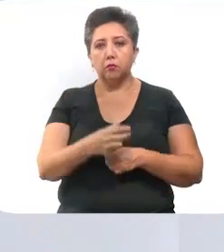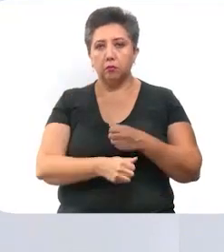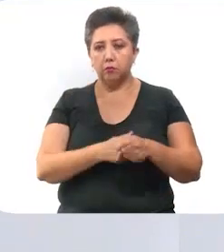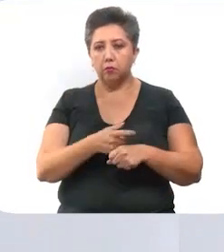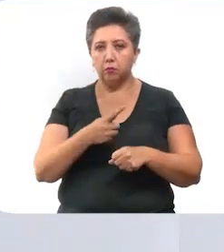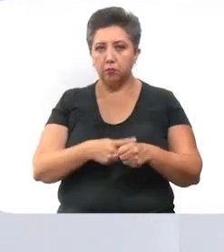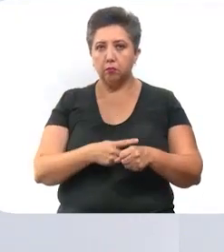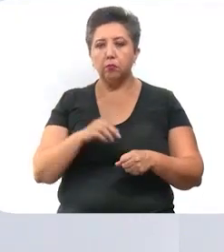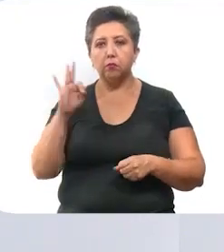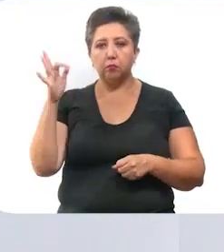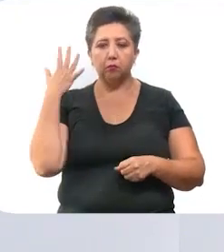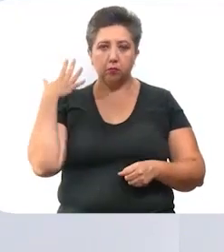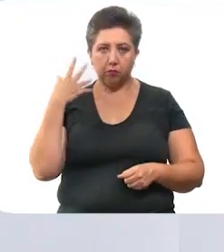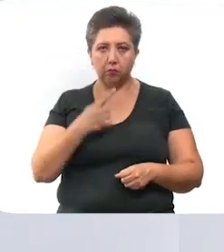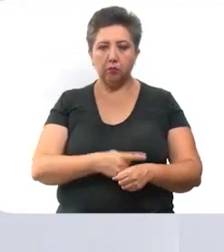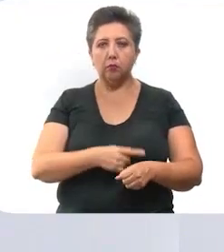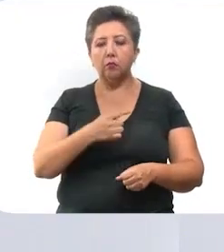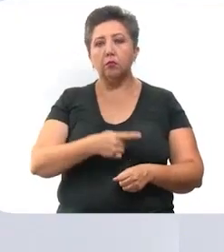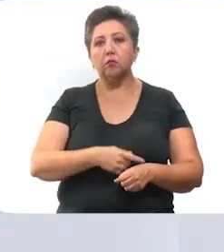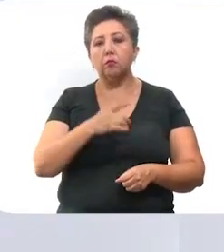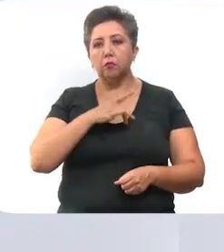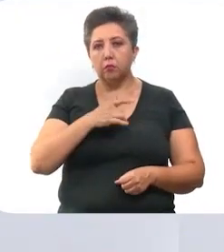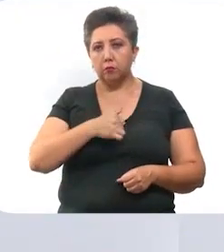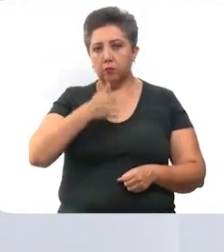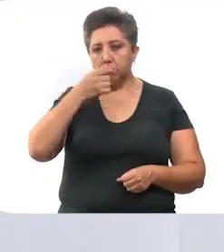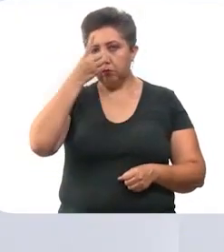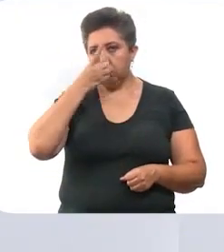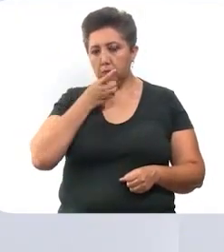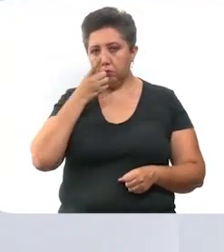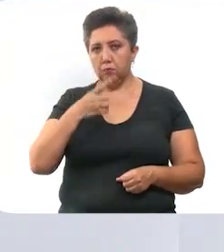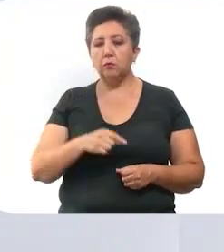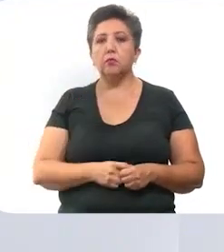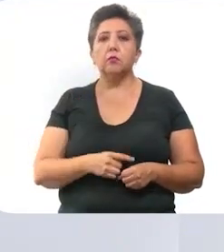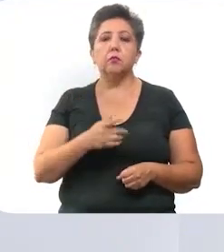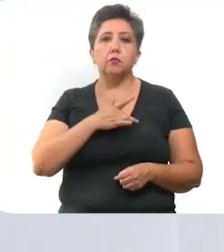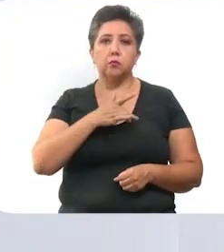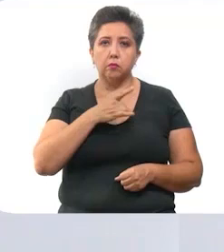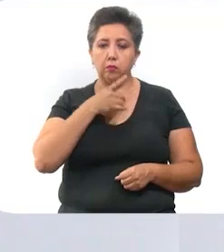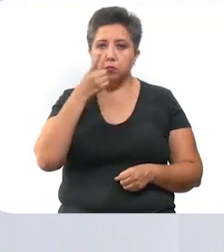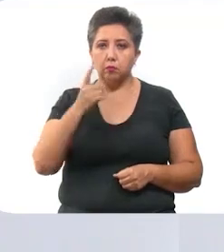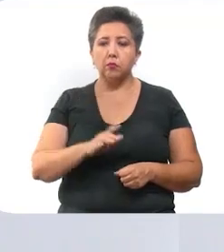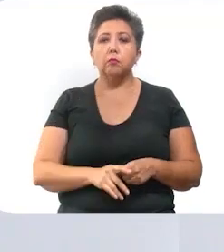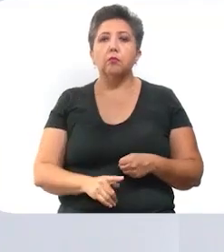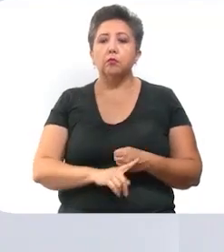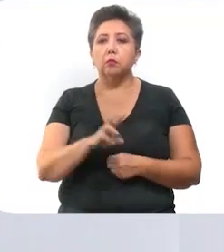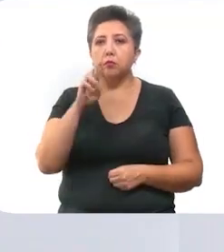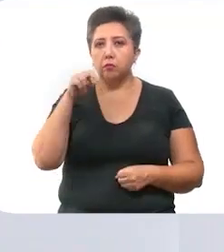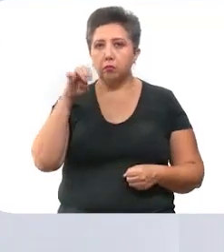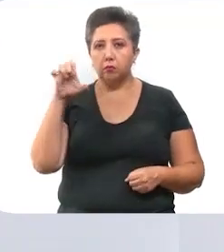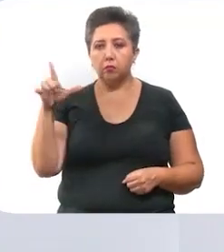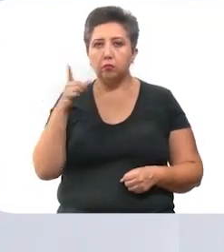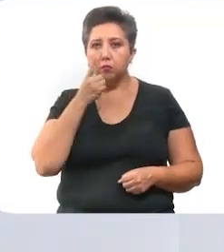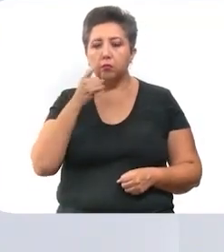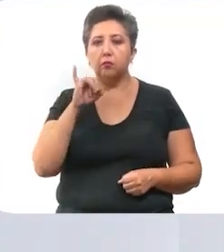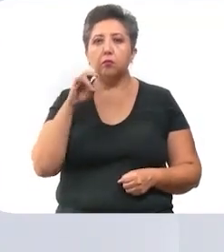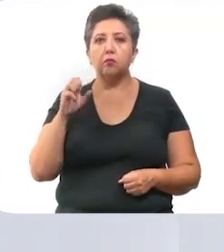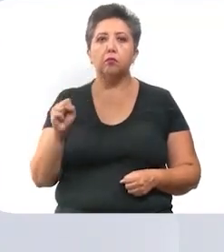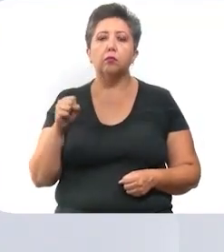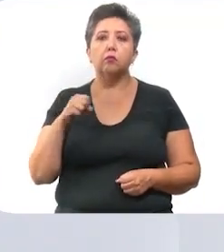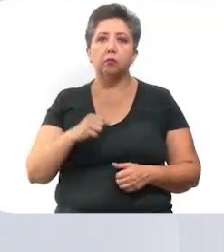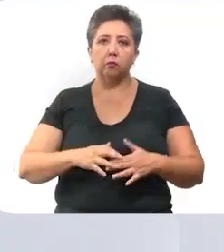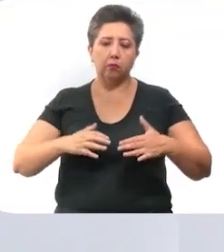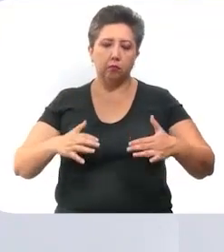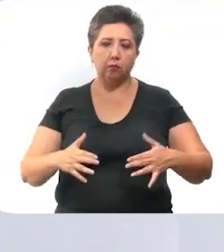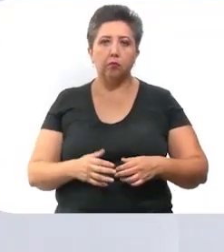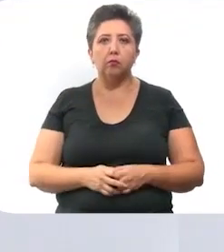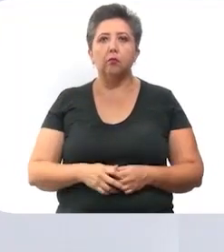Sus principales enfermedades fueron hipertensión arterial, diabetes, cardiopatía, EPOC, insuficiencia renal crónica, inmunosupresión y